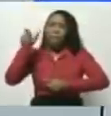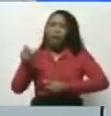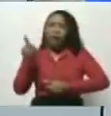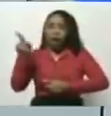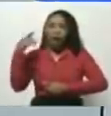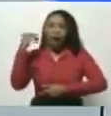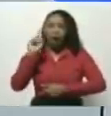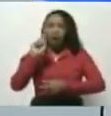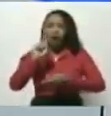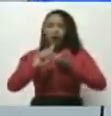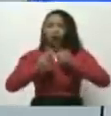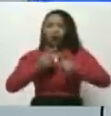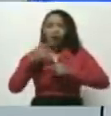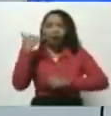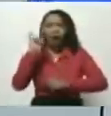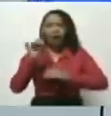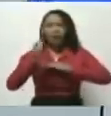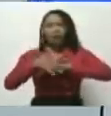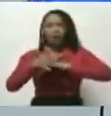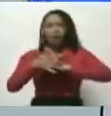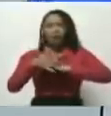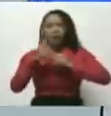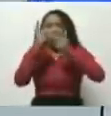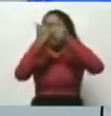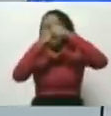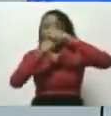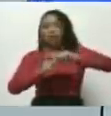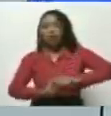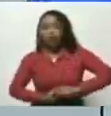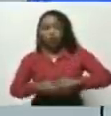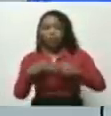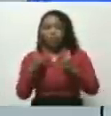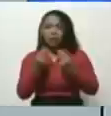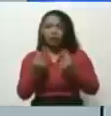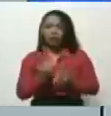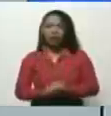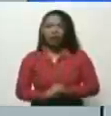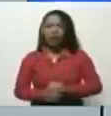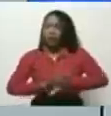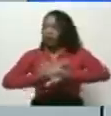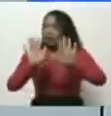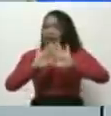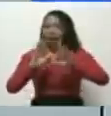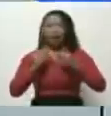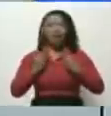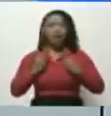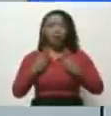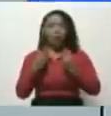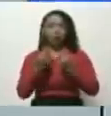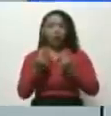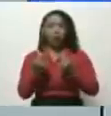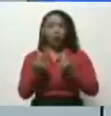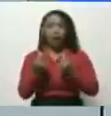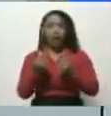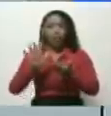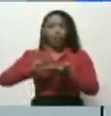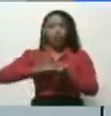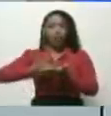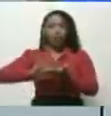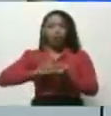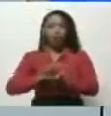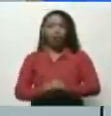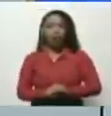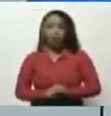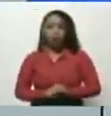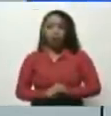tiene una cosa llamada tecnología de administración de precios. Ya vivimos en una economía digitalizada.